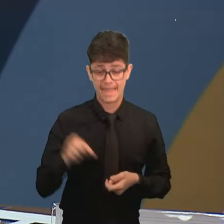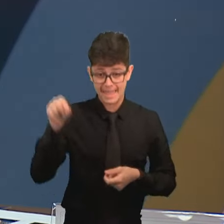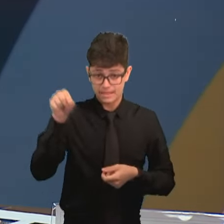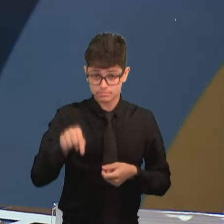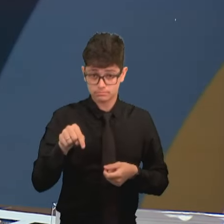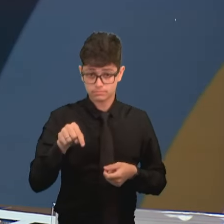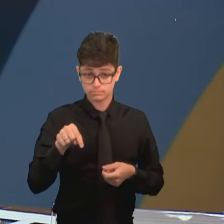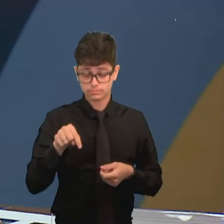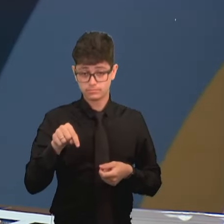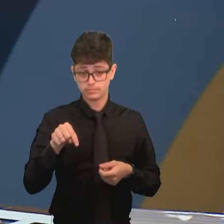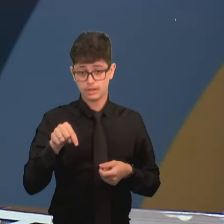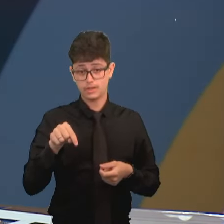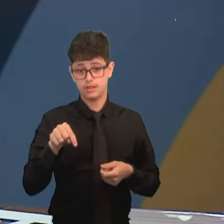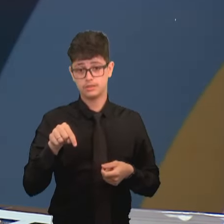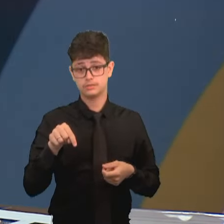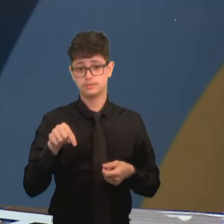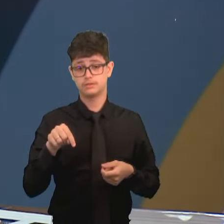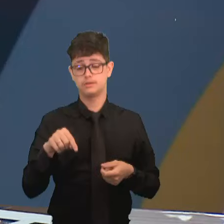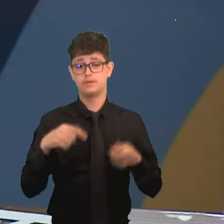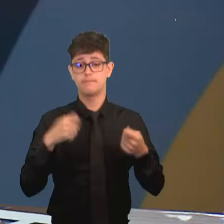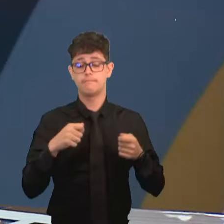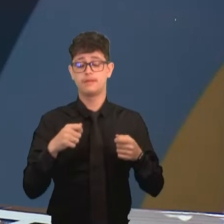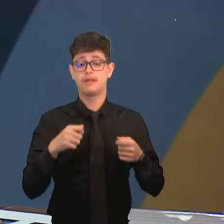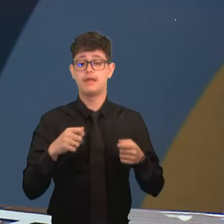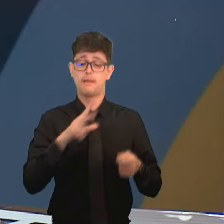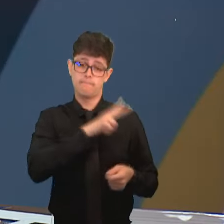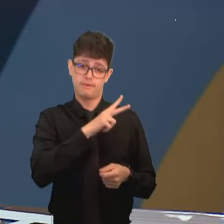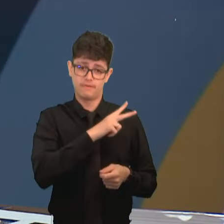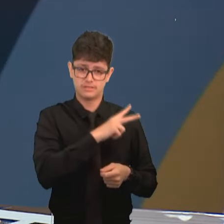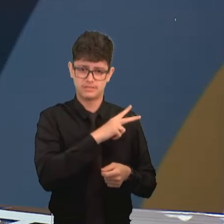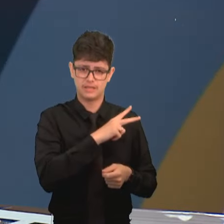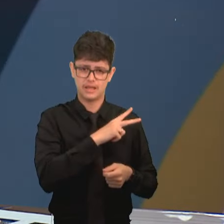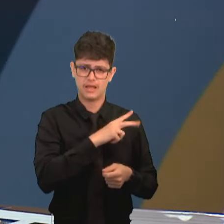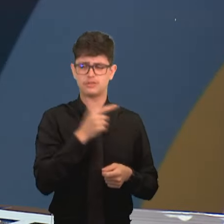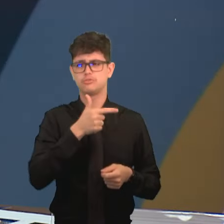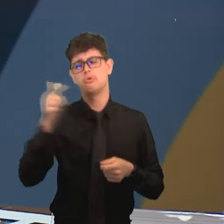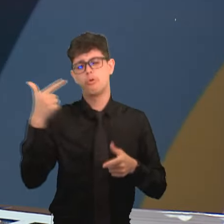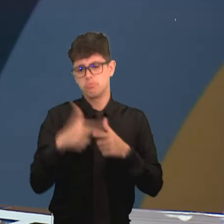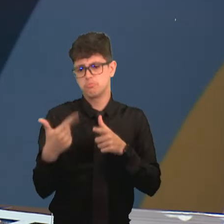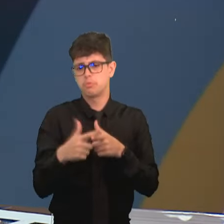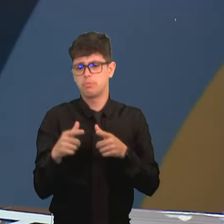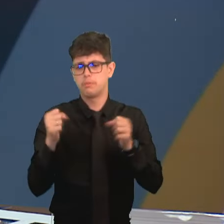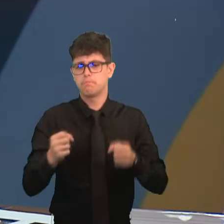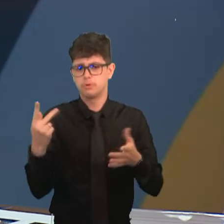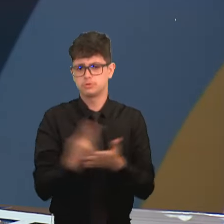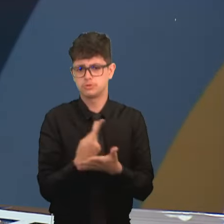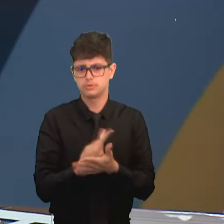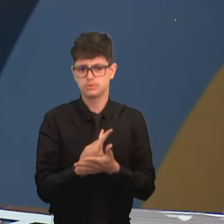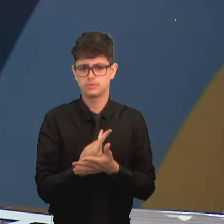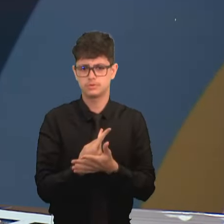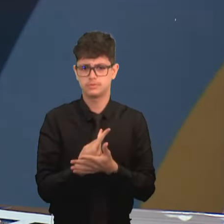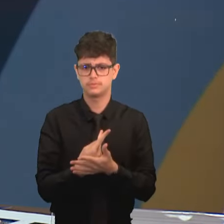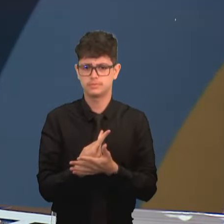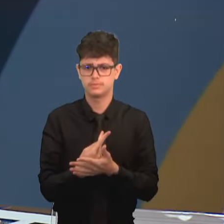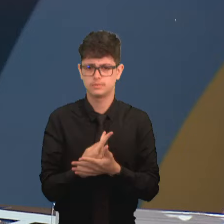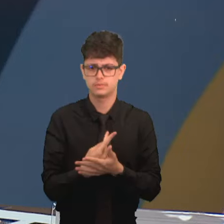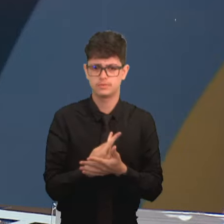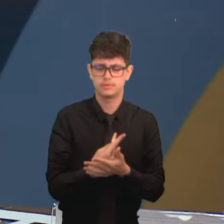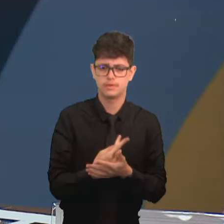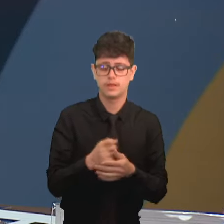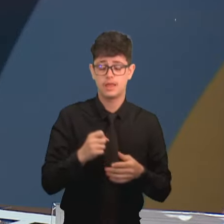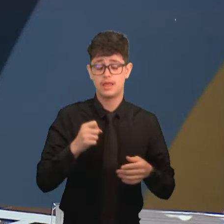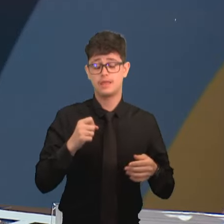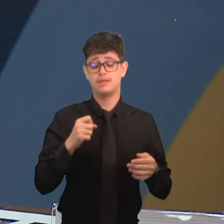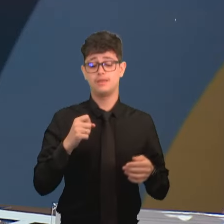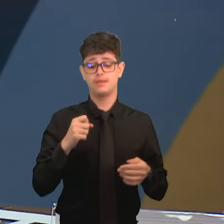esas soluciones para la arbitrariedad, discriminación y privacidad y otros riesgos, muchas personas dicen que ellas limitarán el desarrollo